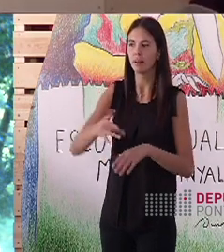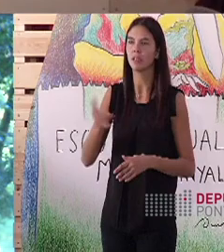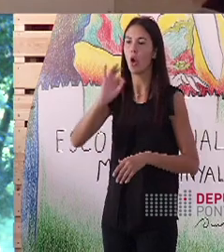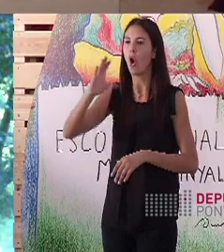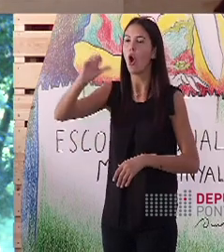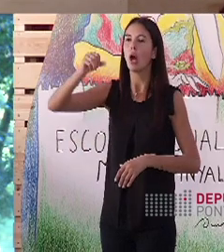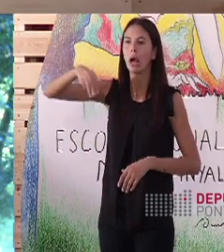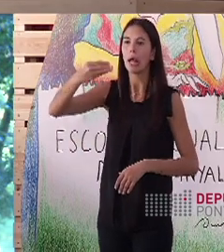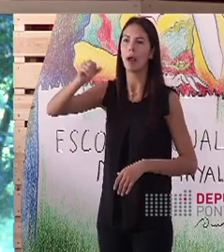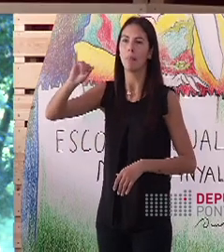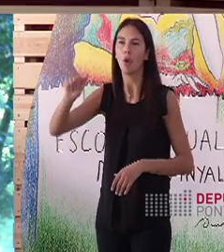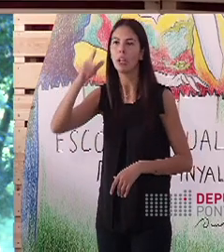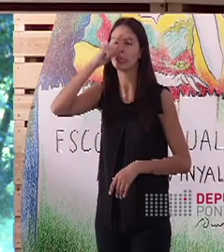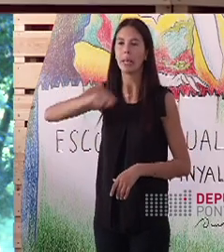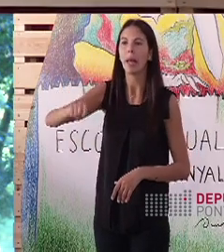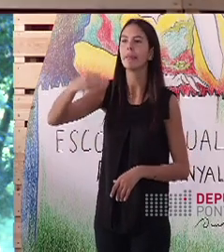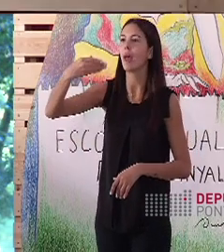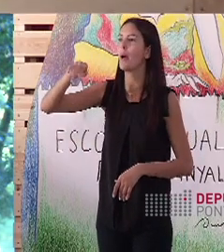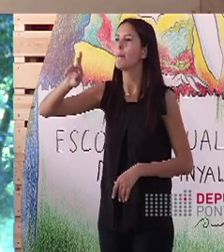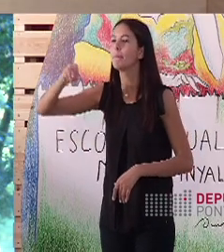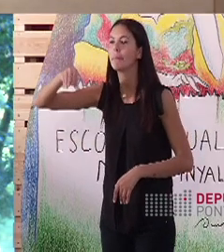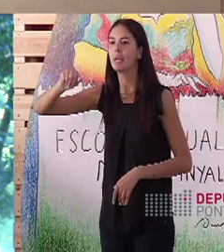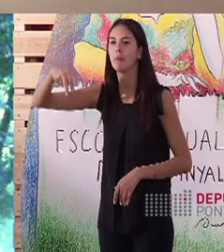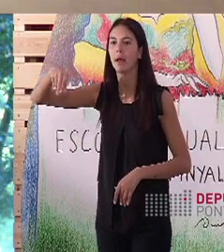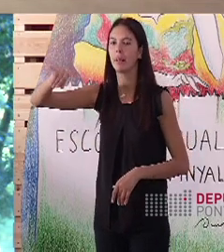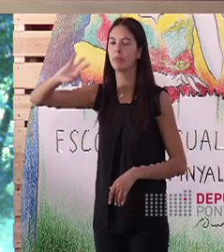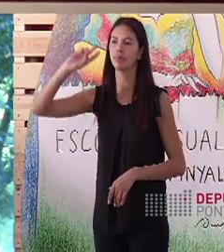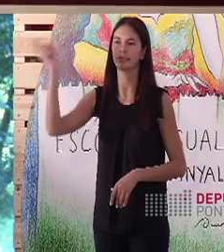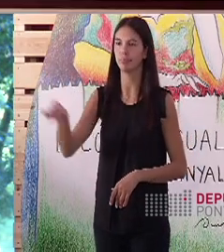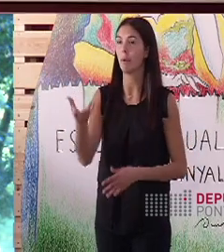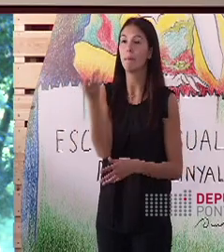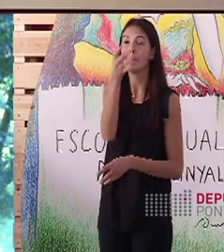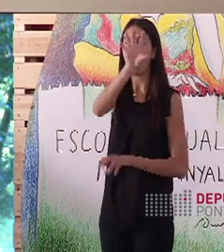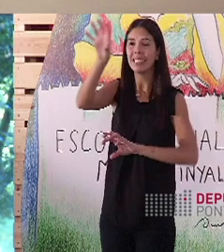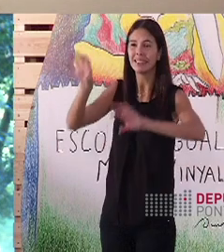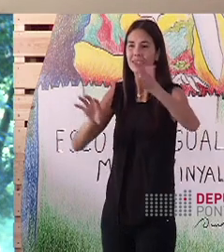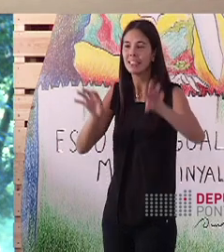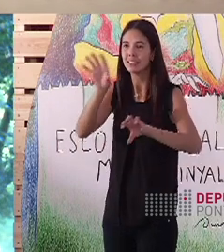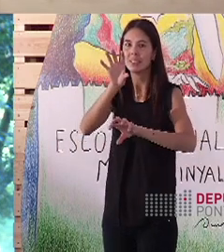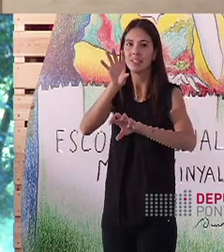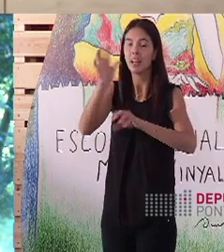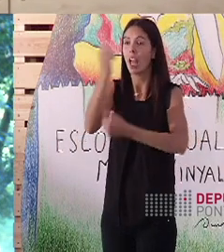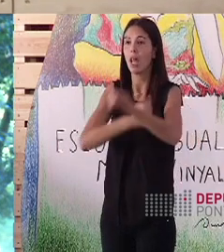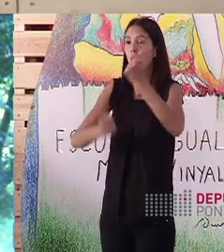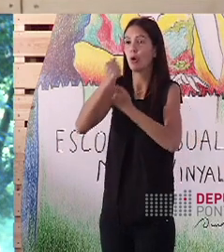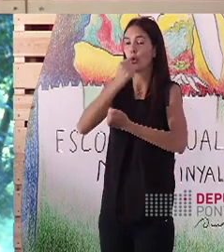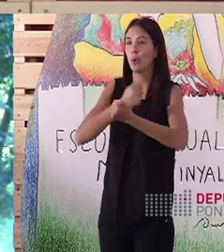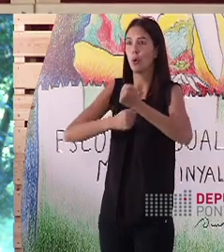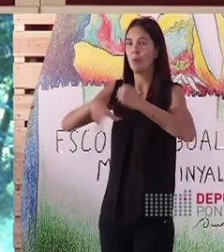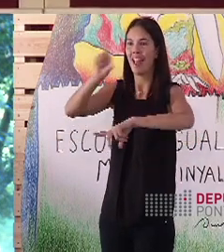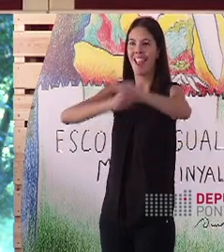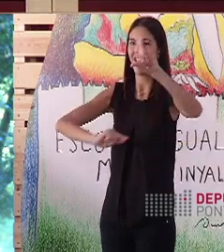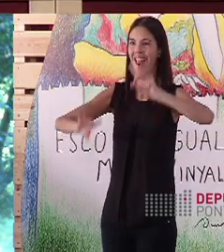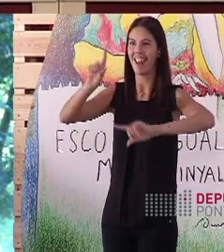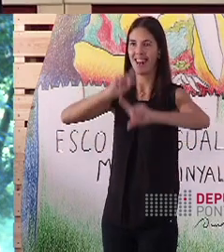Camboya, como Tailandia, como Birmania, son países que han elegido esta economía